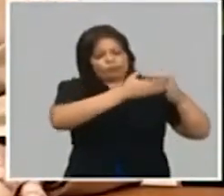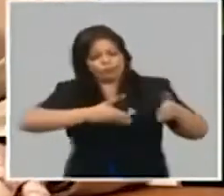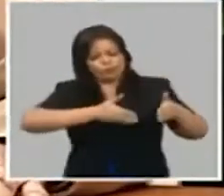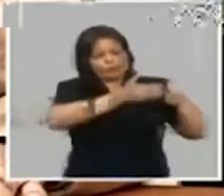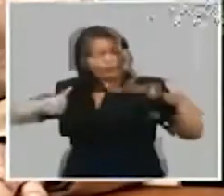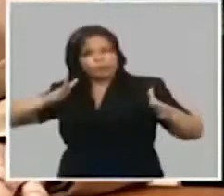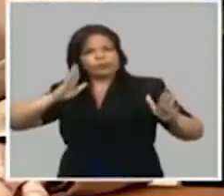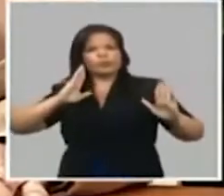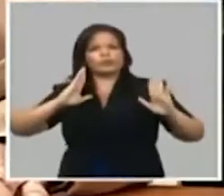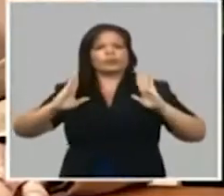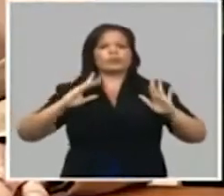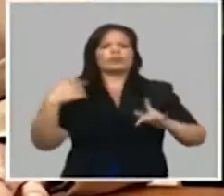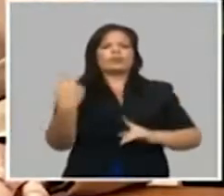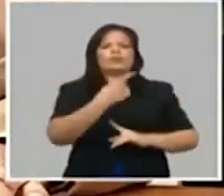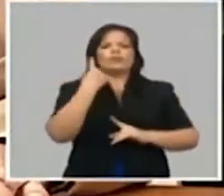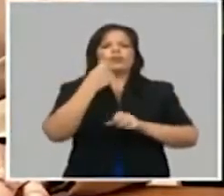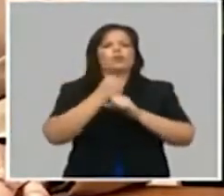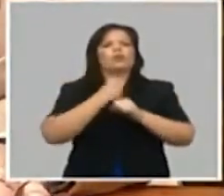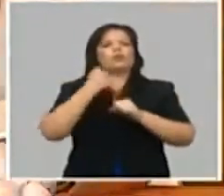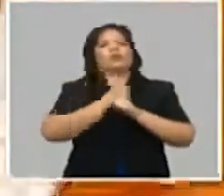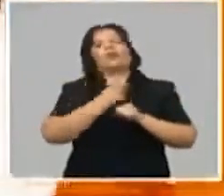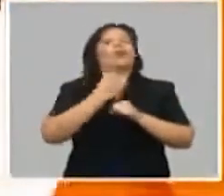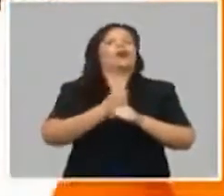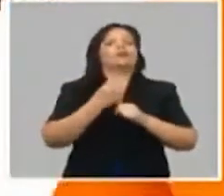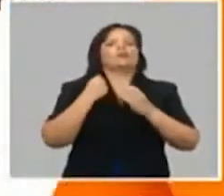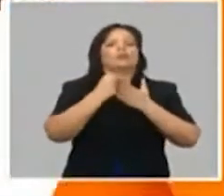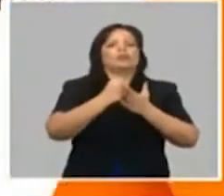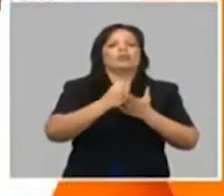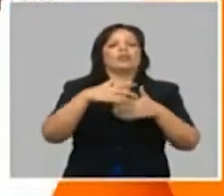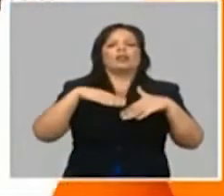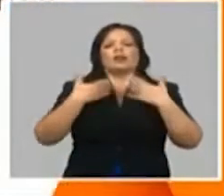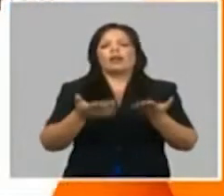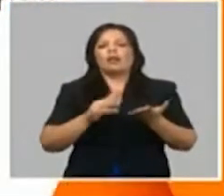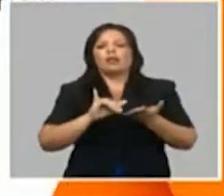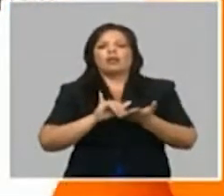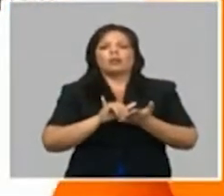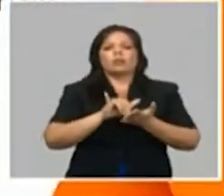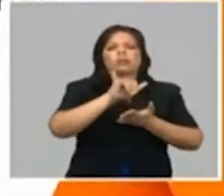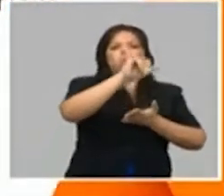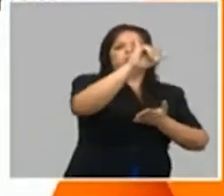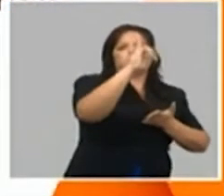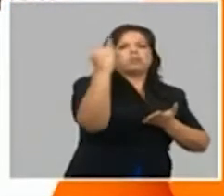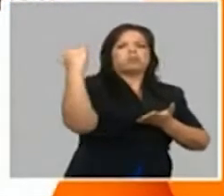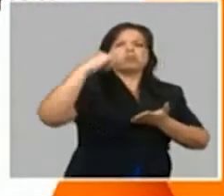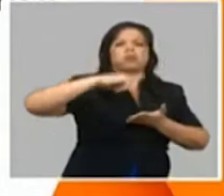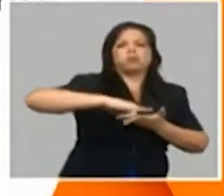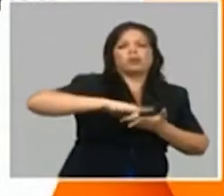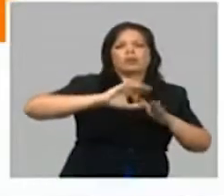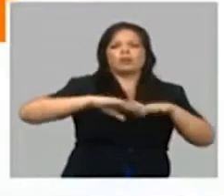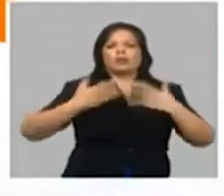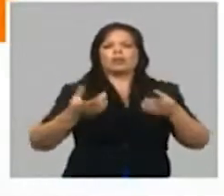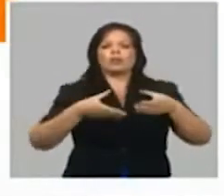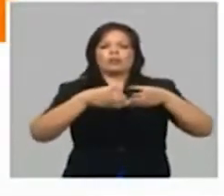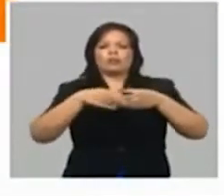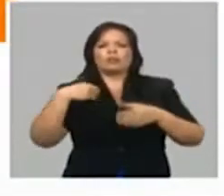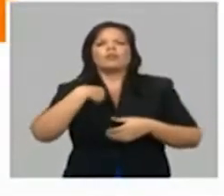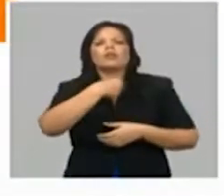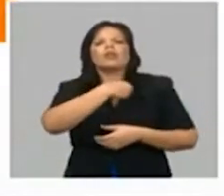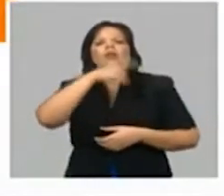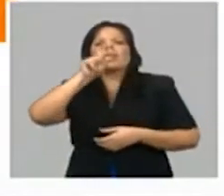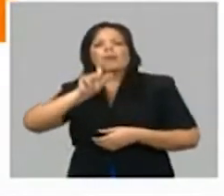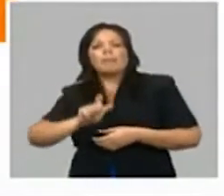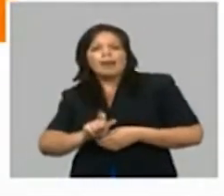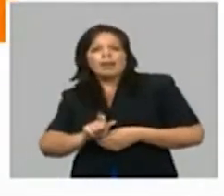garantizar el arribo y la salida de los vuelos humanitarios que se han mantenido fundamentalmente por el aeropuerto José Martí, los